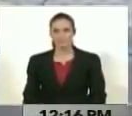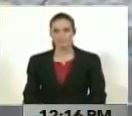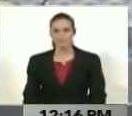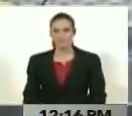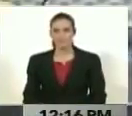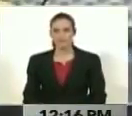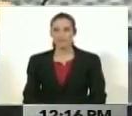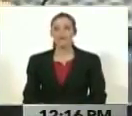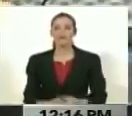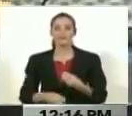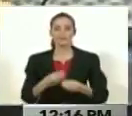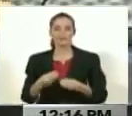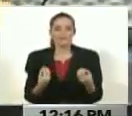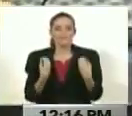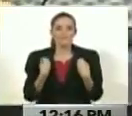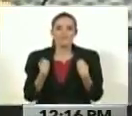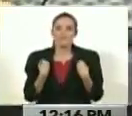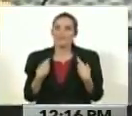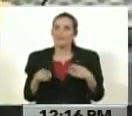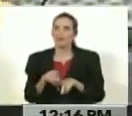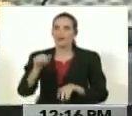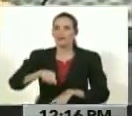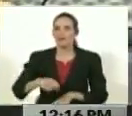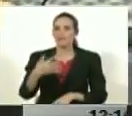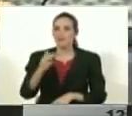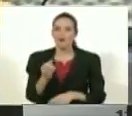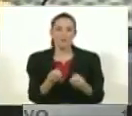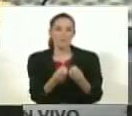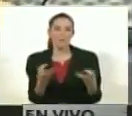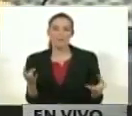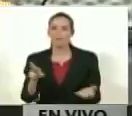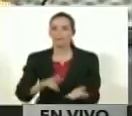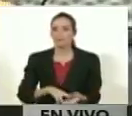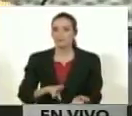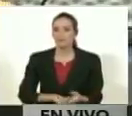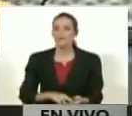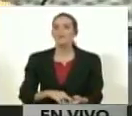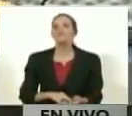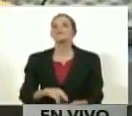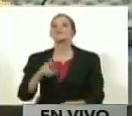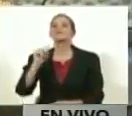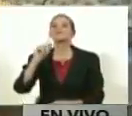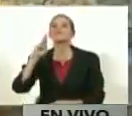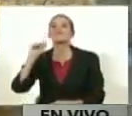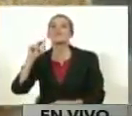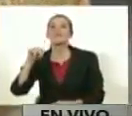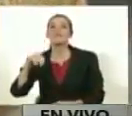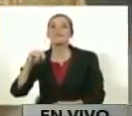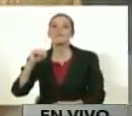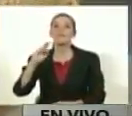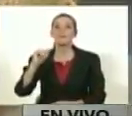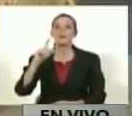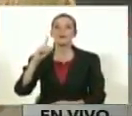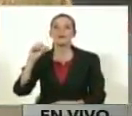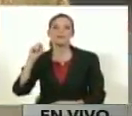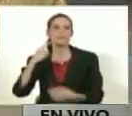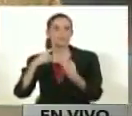y recrear la vida. Igualmente por aquí vimos, bueno, cuántas veces a Rubén Blades y Willy Colón. Sí, señor.